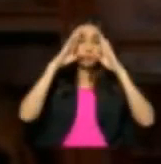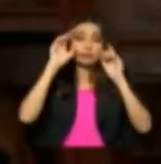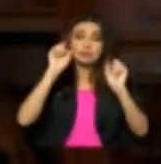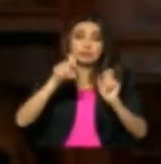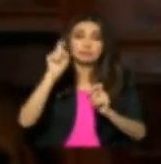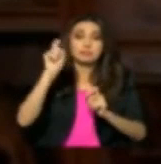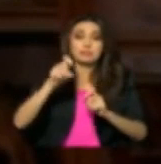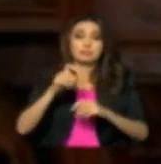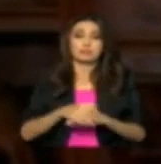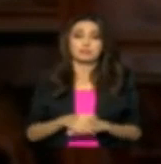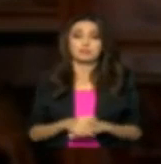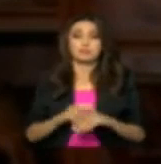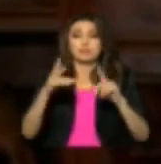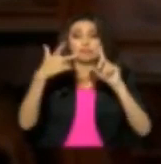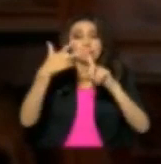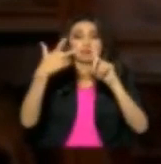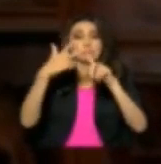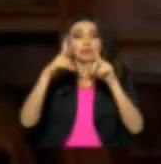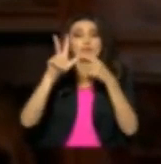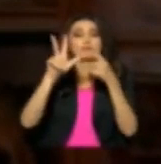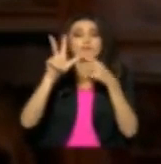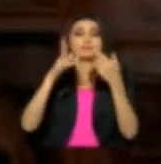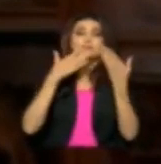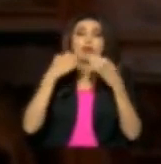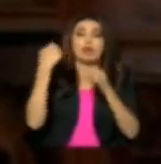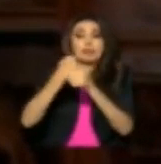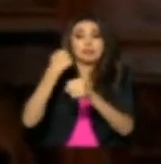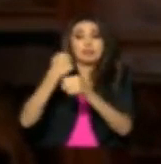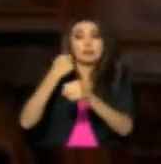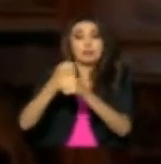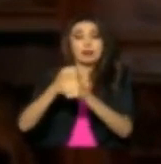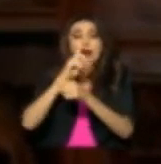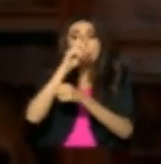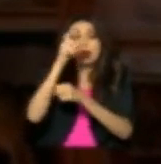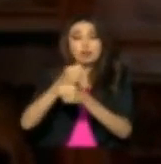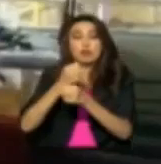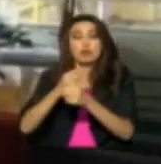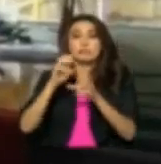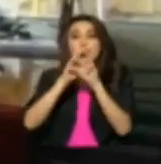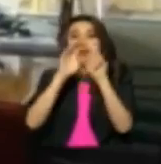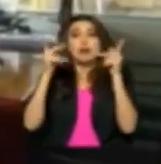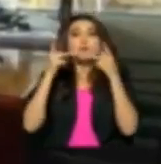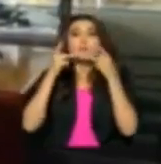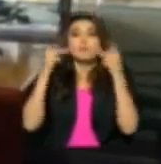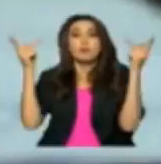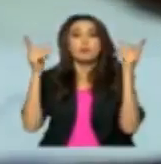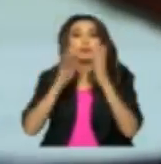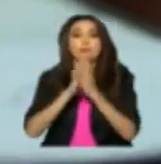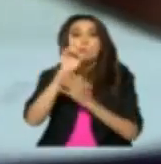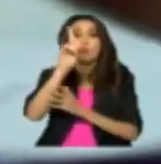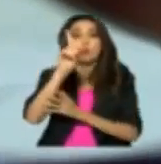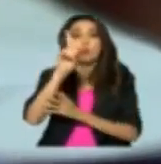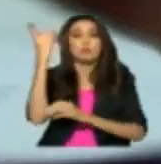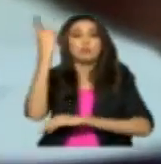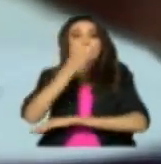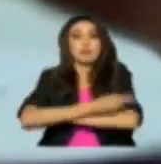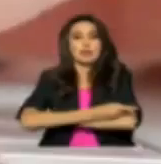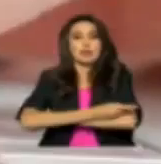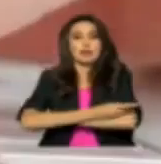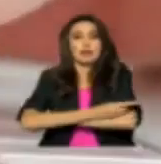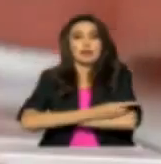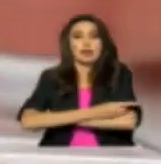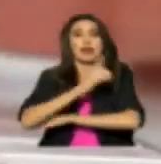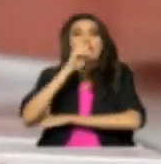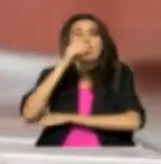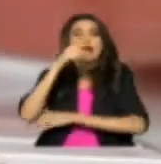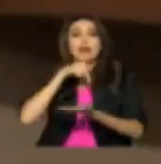más pobres. Tercero, los trabajadores de las empresas públicas aportarán mensualmente con un día de su salario. Esto